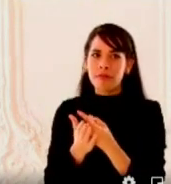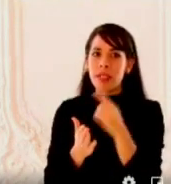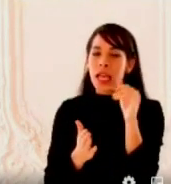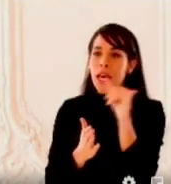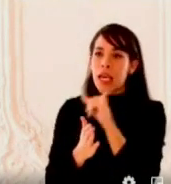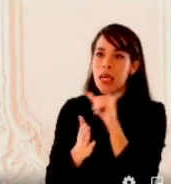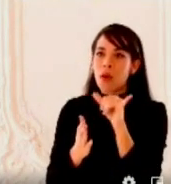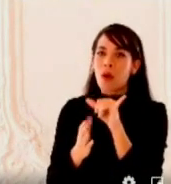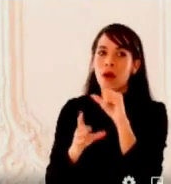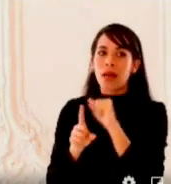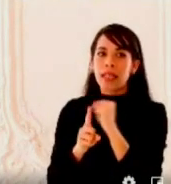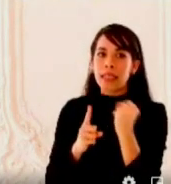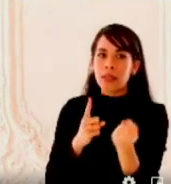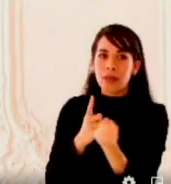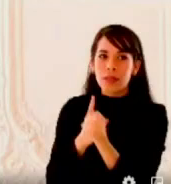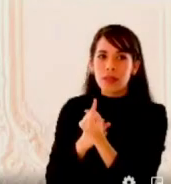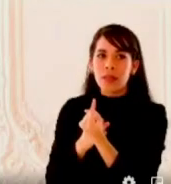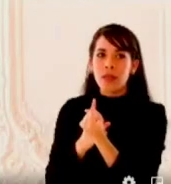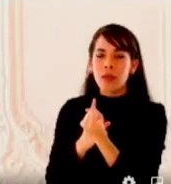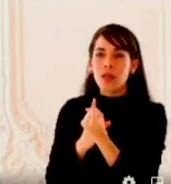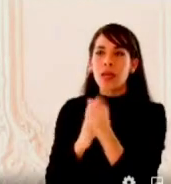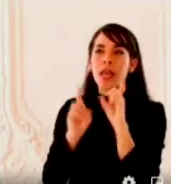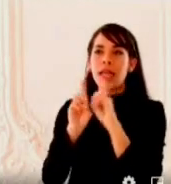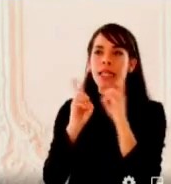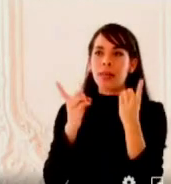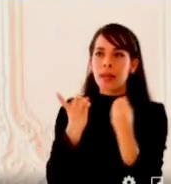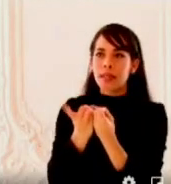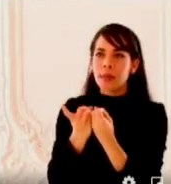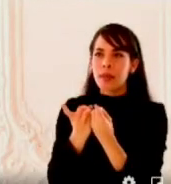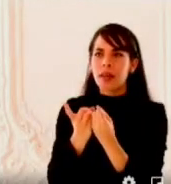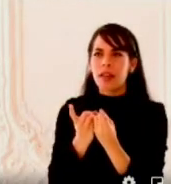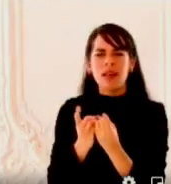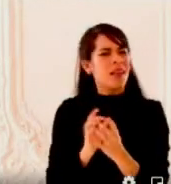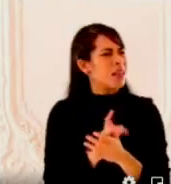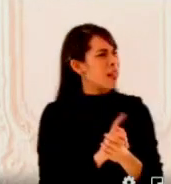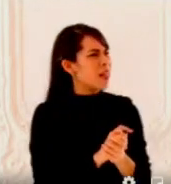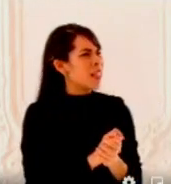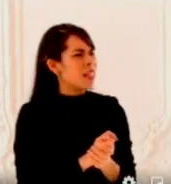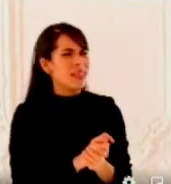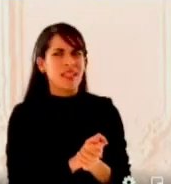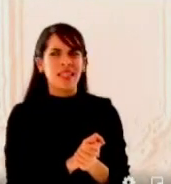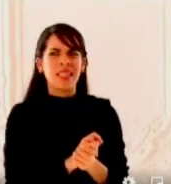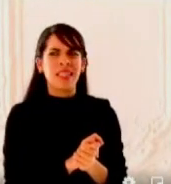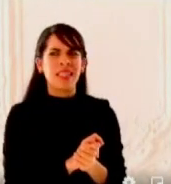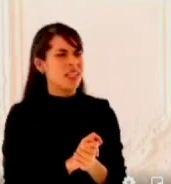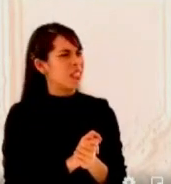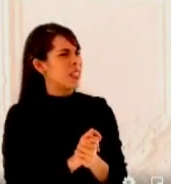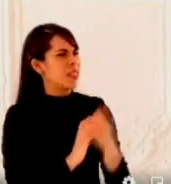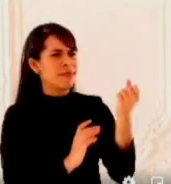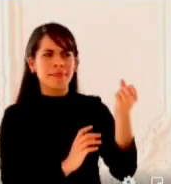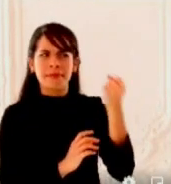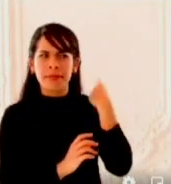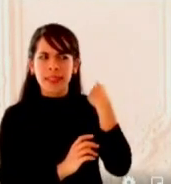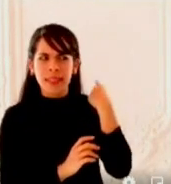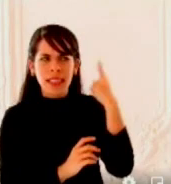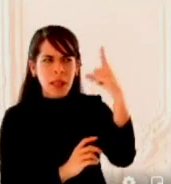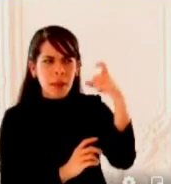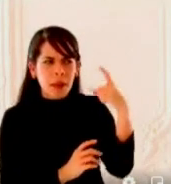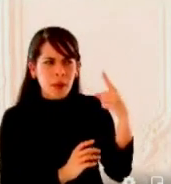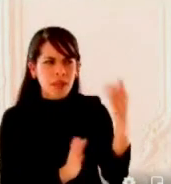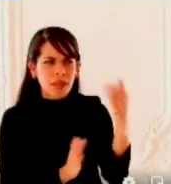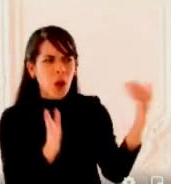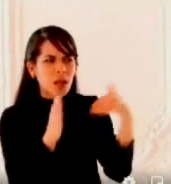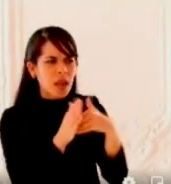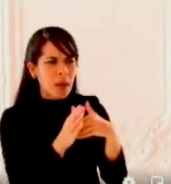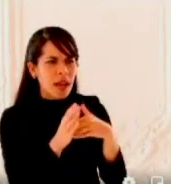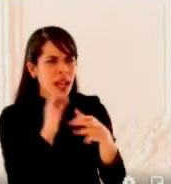más dinero también al departamento. ¿Cuáles? Perdón, yo no interpreté bien. ¿Qué es lo que dices? ¿Que no. Los tribunales se